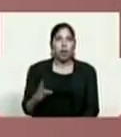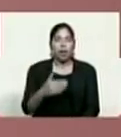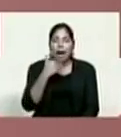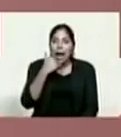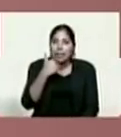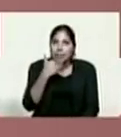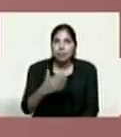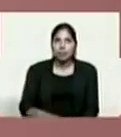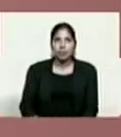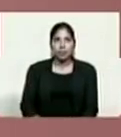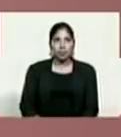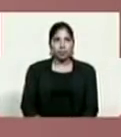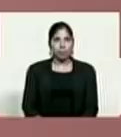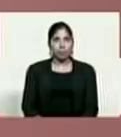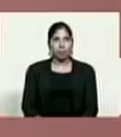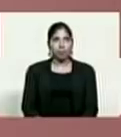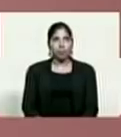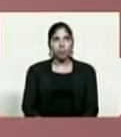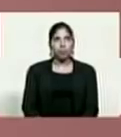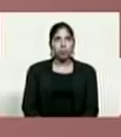del territorio nacional,